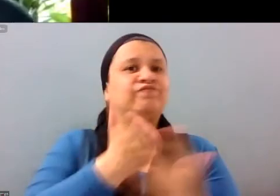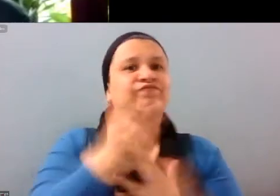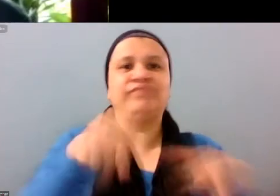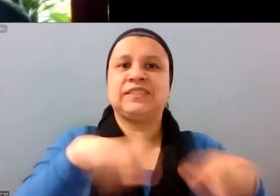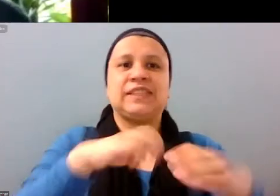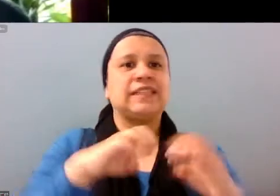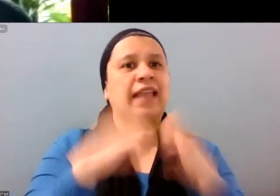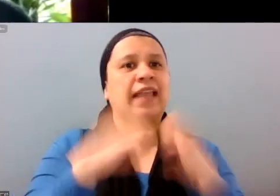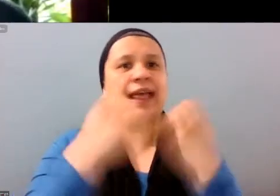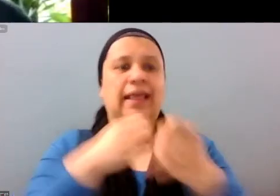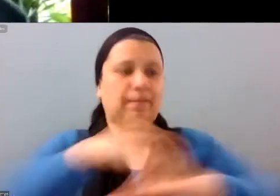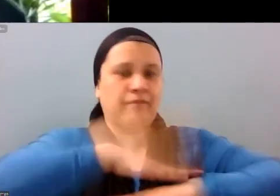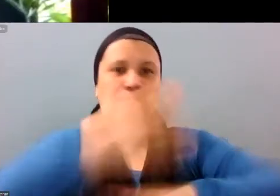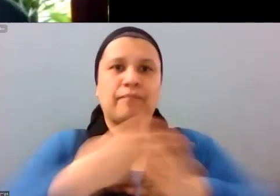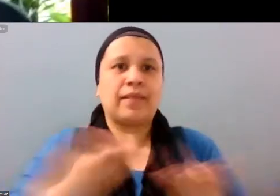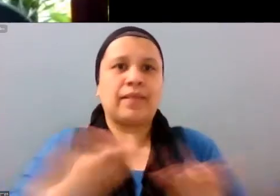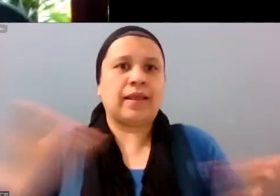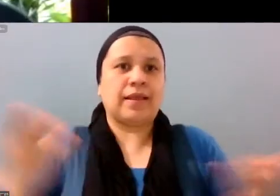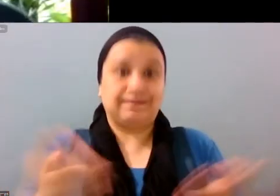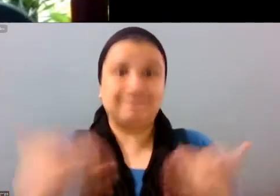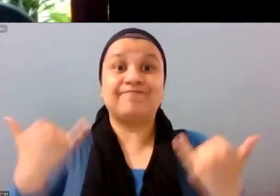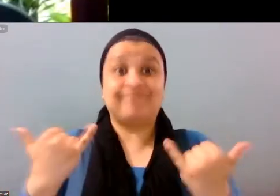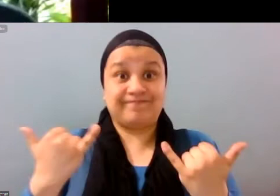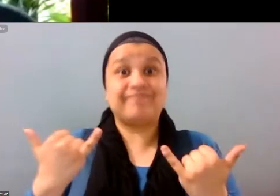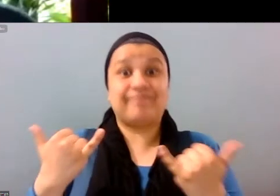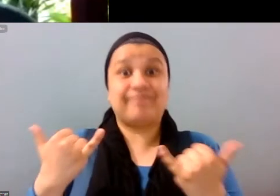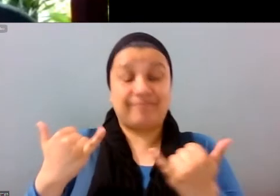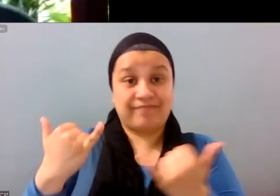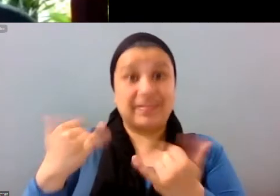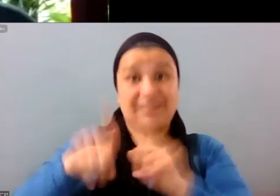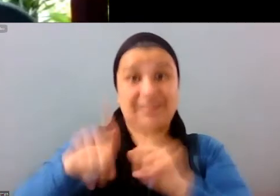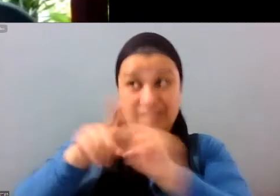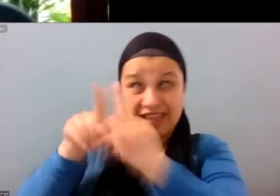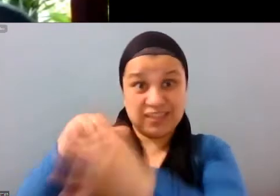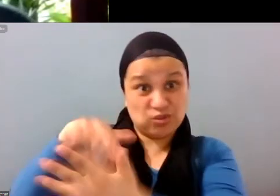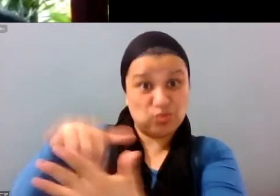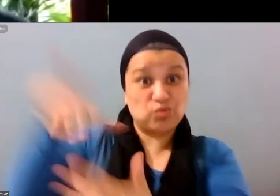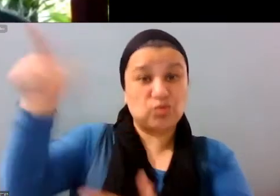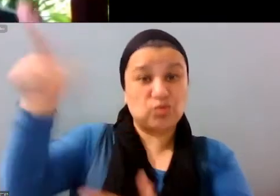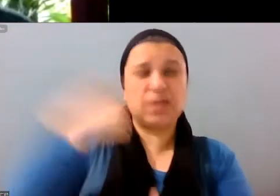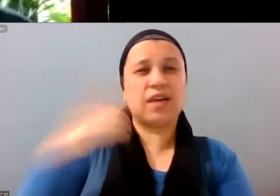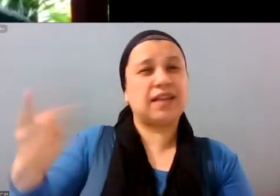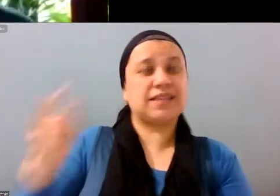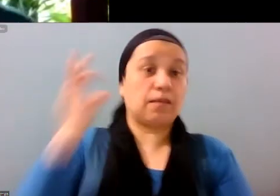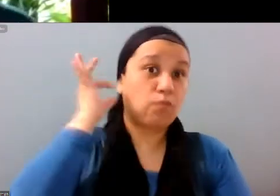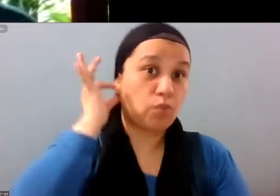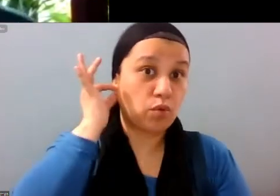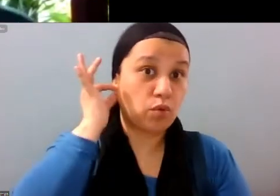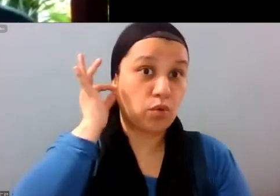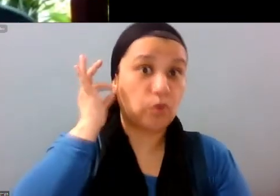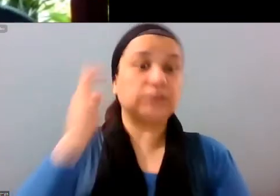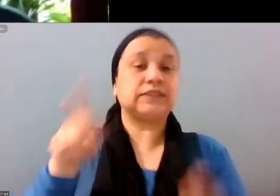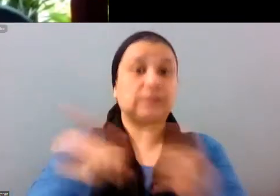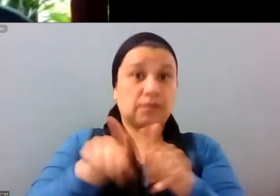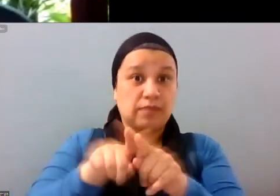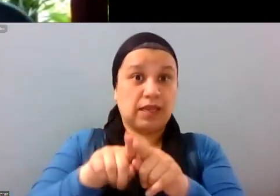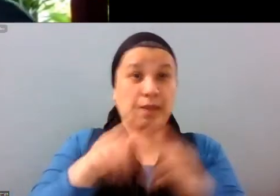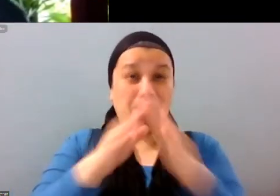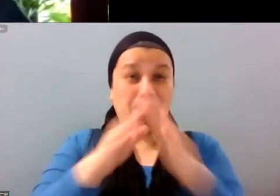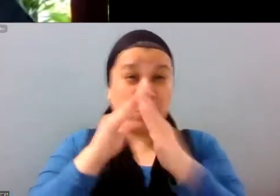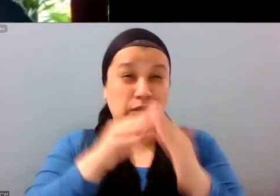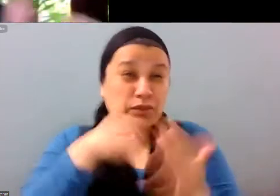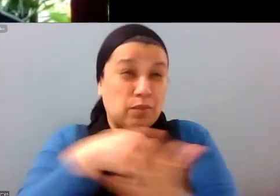hay estudios de las diferentes organizaciones que señalan que las mujeres y en general las poblaciones vulnerables son las